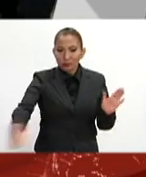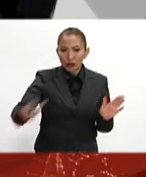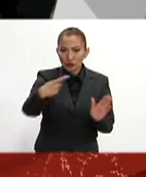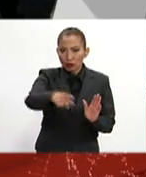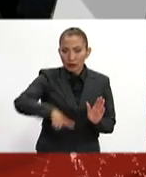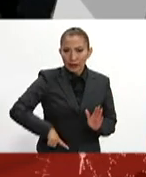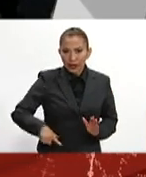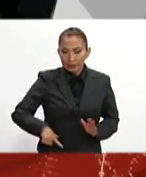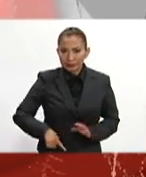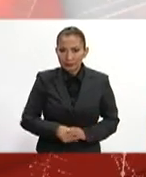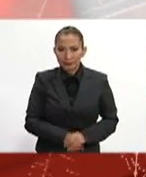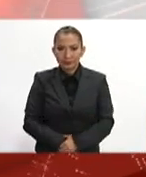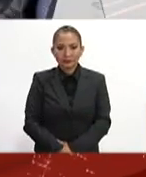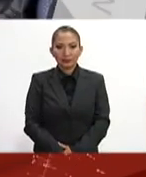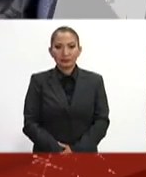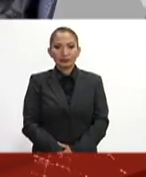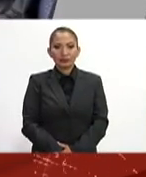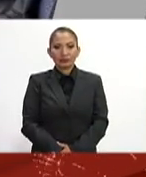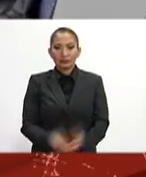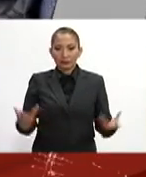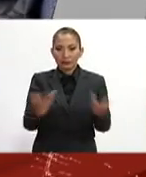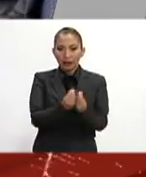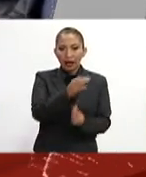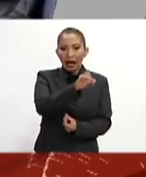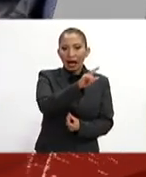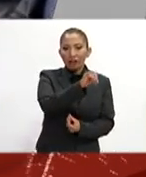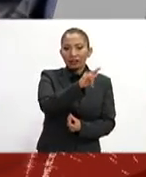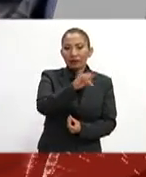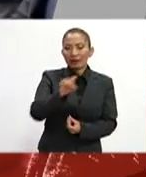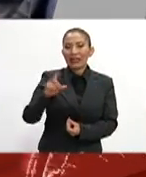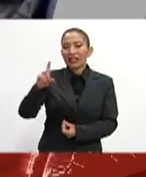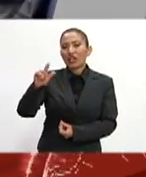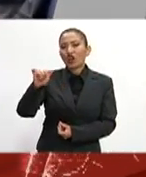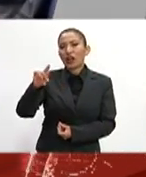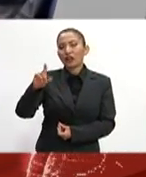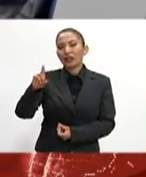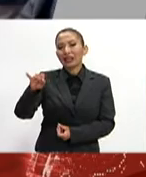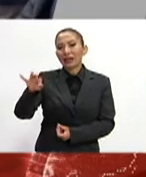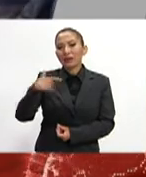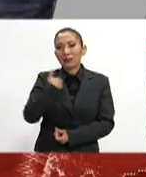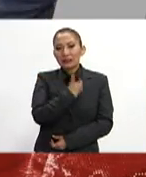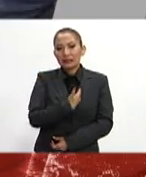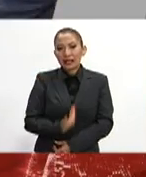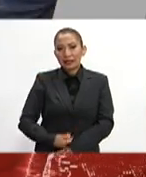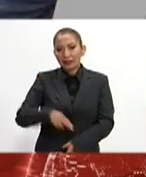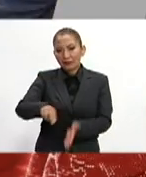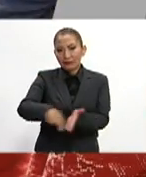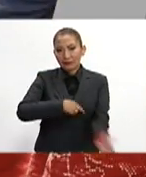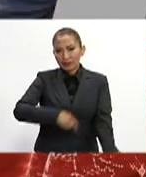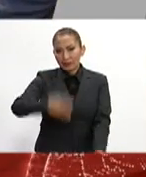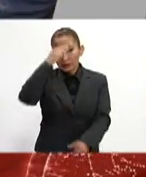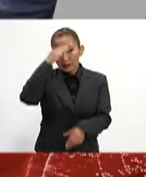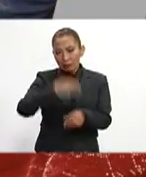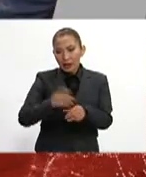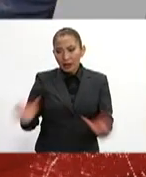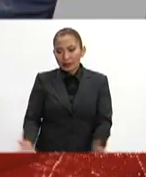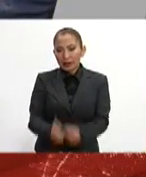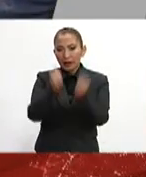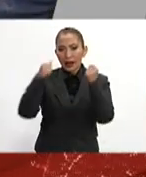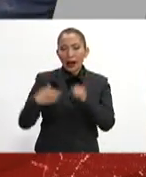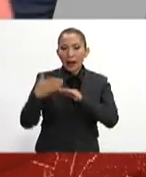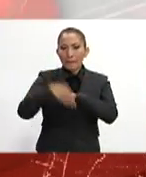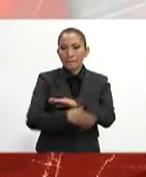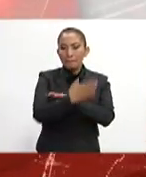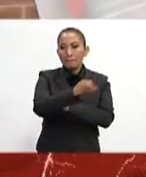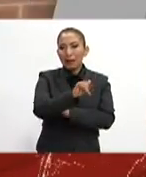su administración. Junto con Carlos Slim y Leonardo DiCaprio, el presidente firma memorando para rescatar a la vaquita